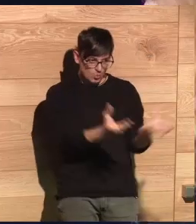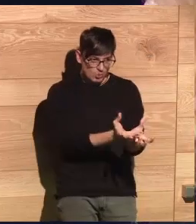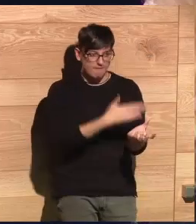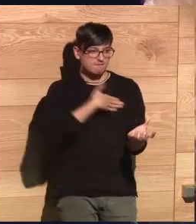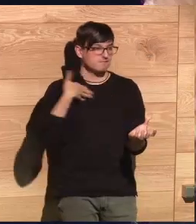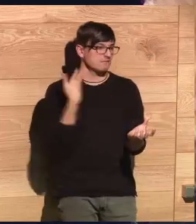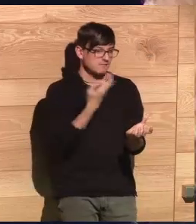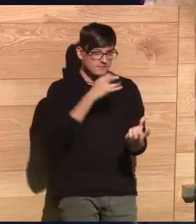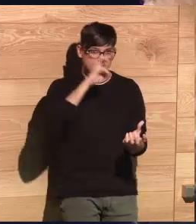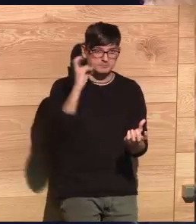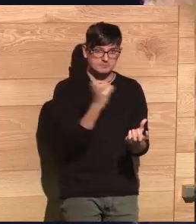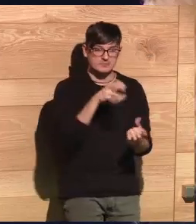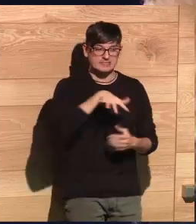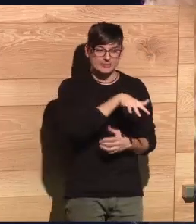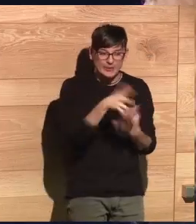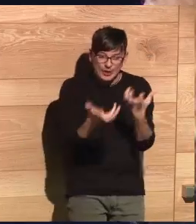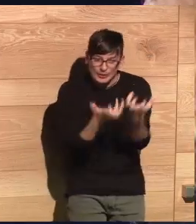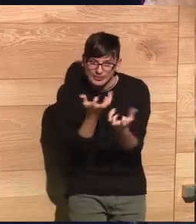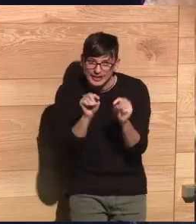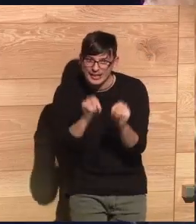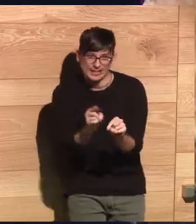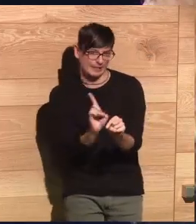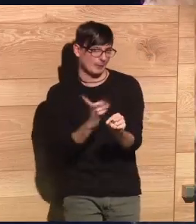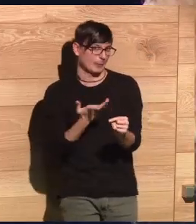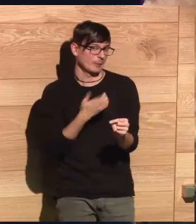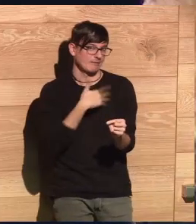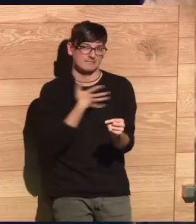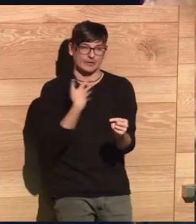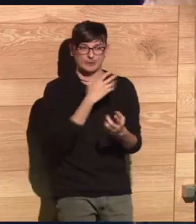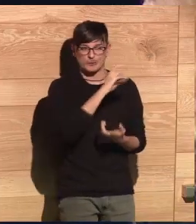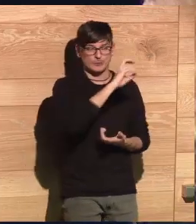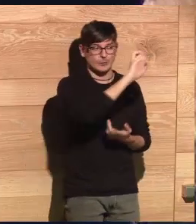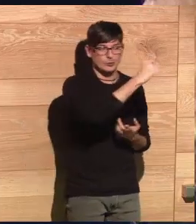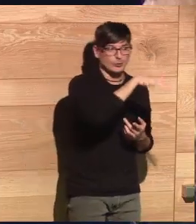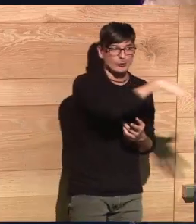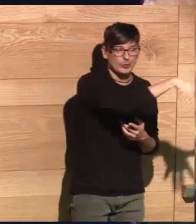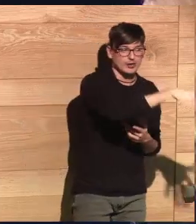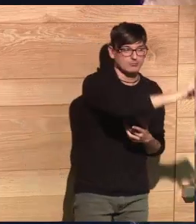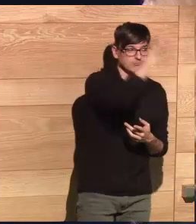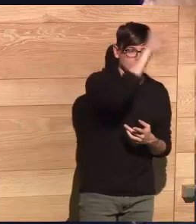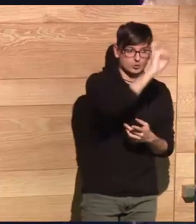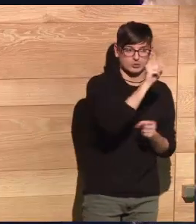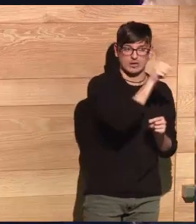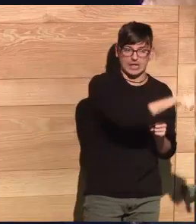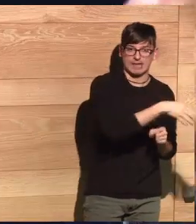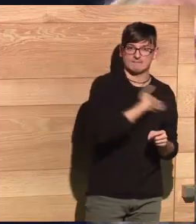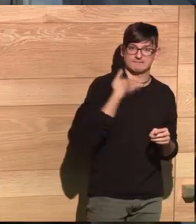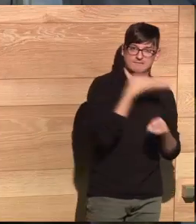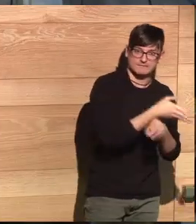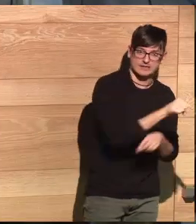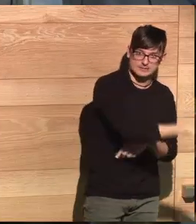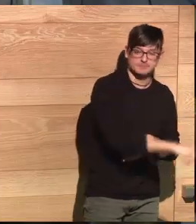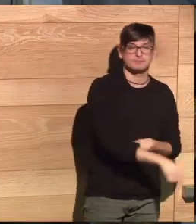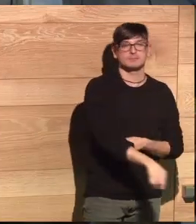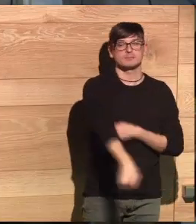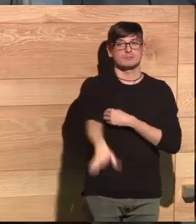que quieres ser, ¿no? El sitio no es la cocina, si no quiero que esté en la cocina, sino elegir un lugar en donde quiero estar. Ana,